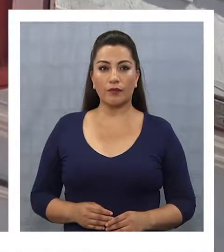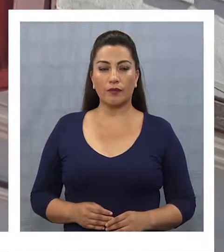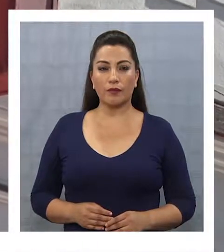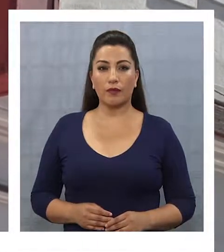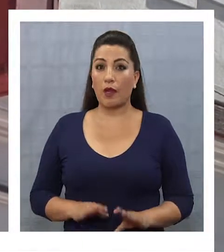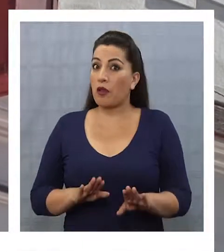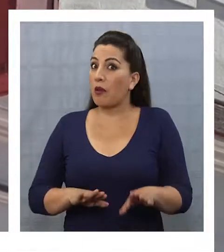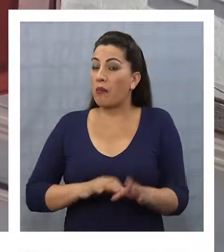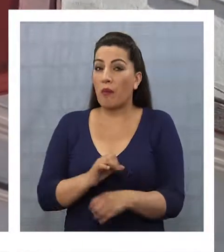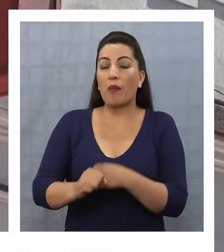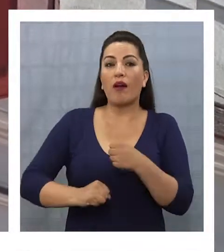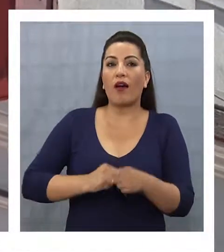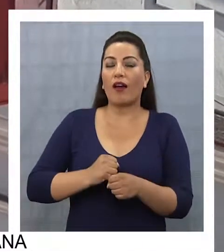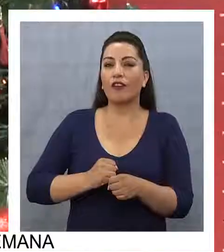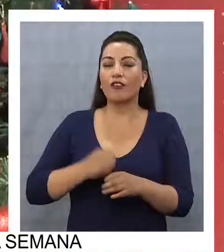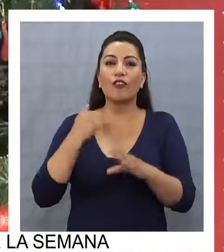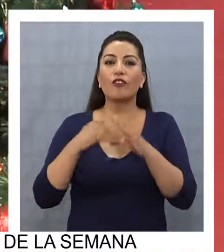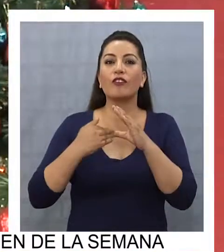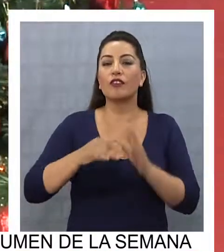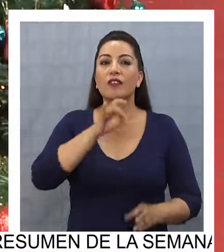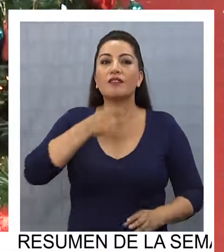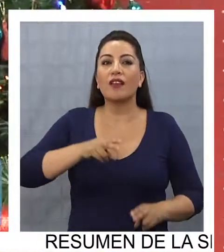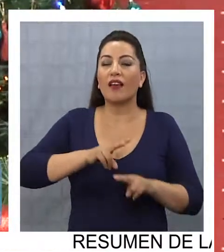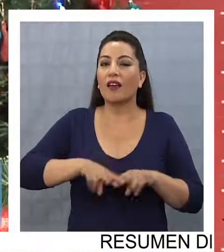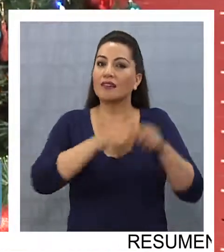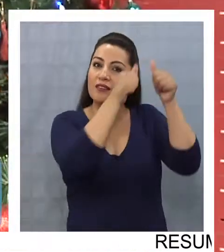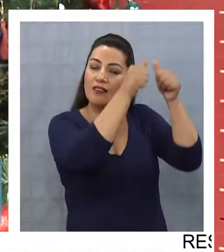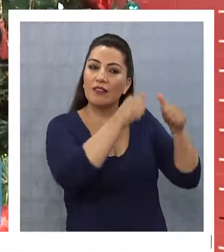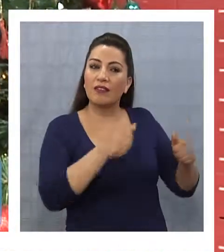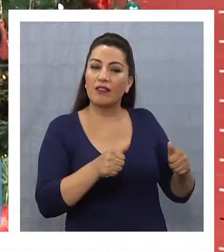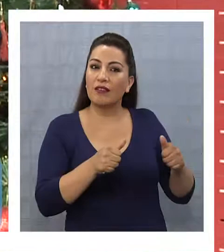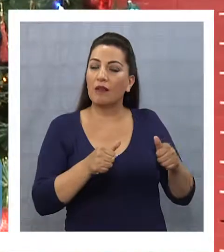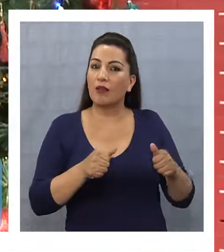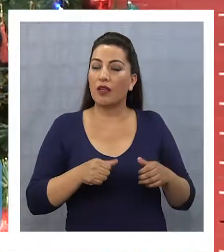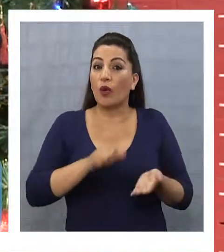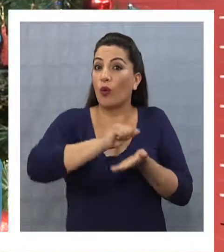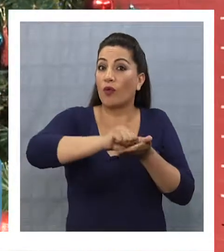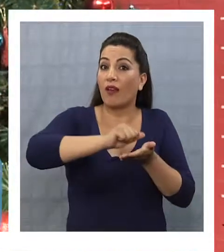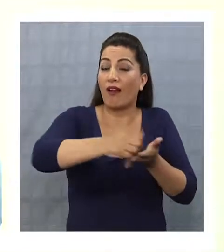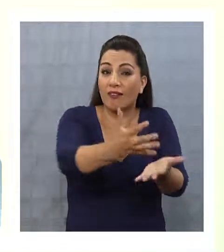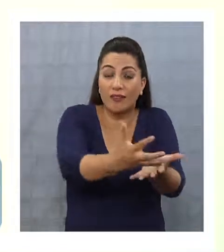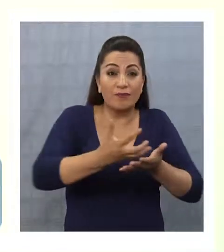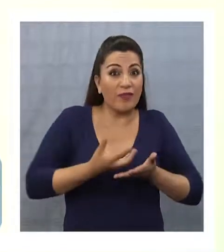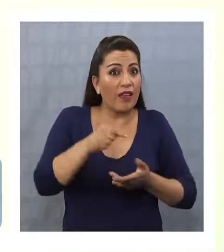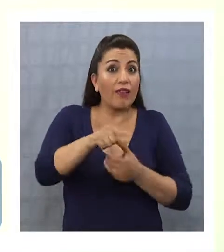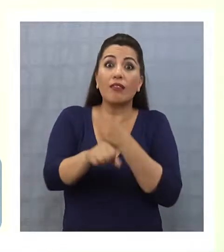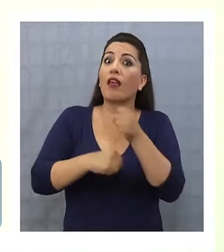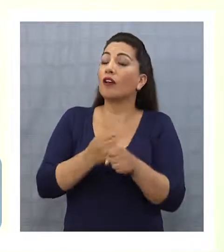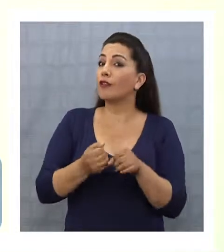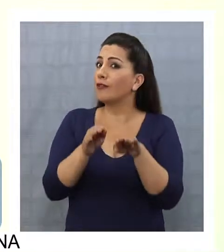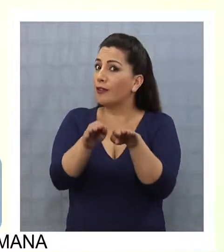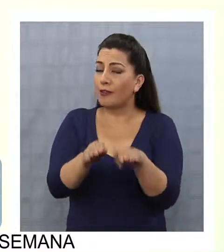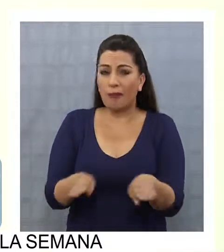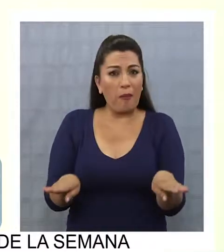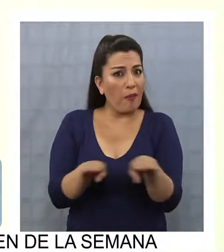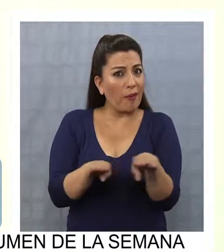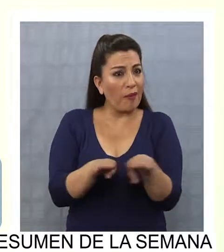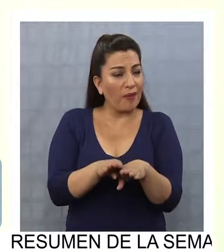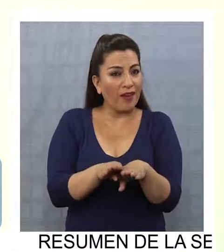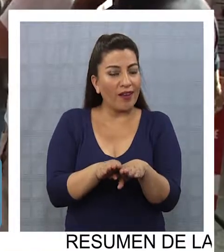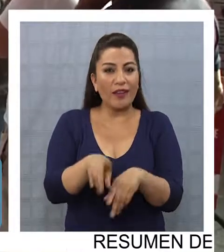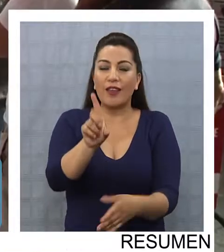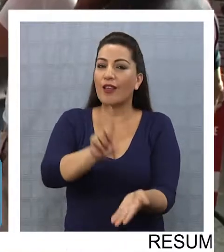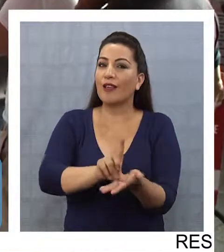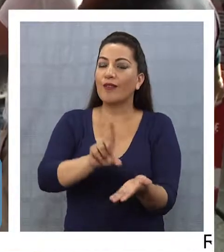Como todos los años, Correo de Chile realiza la campaña Apadrila una carta y este año no fue la excepción. En la